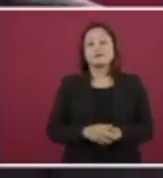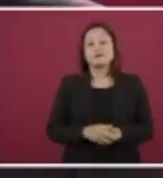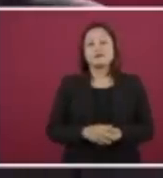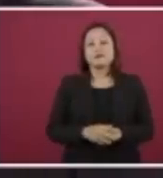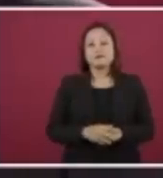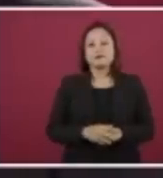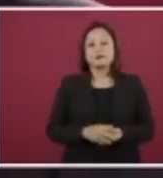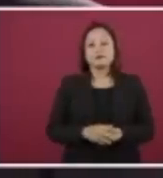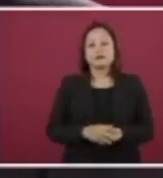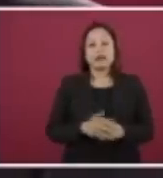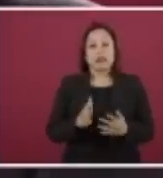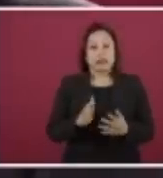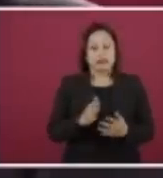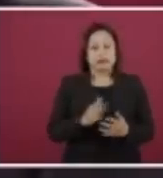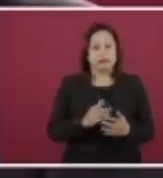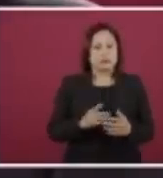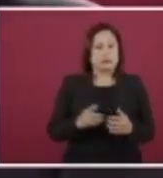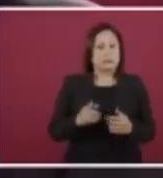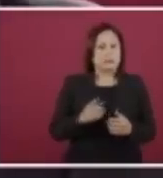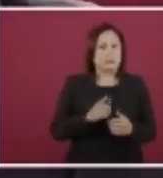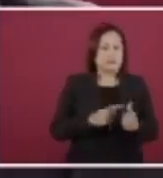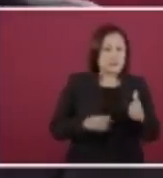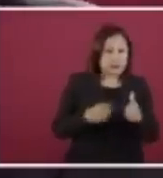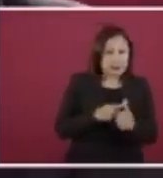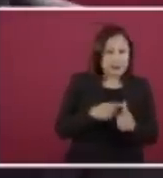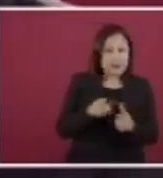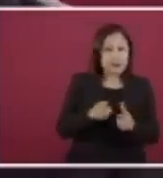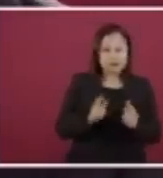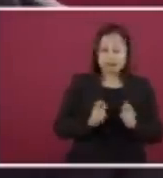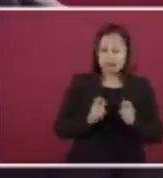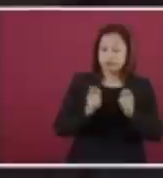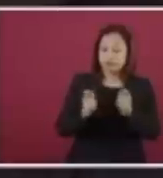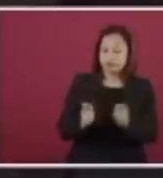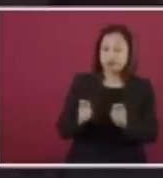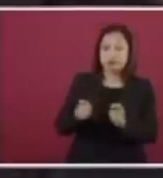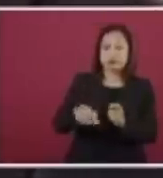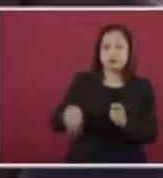damos la concesión para que